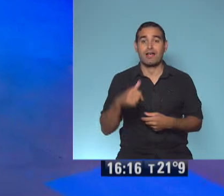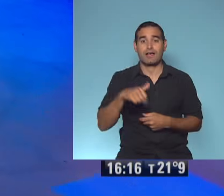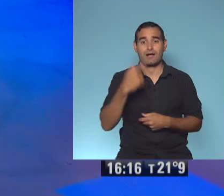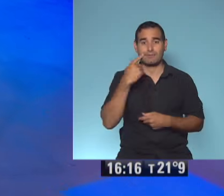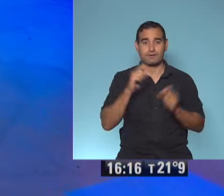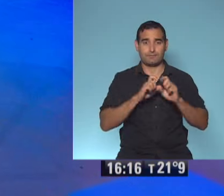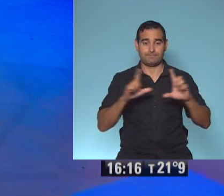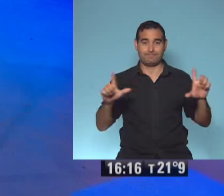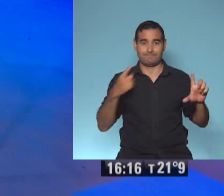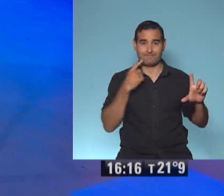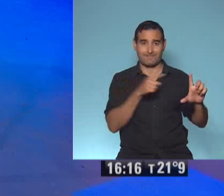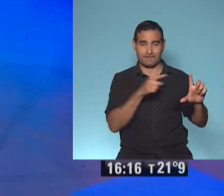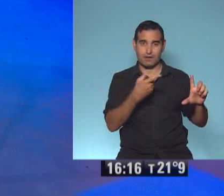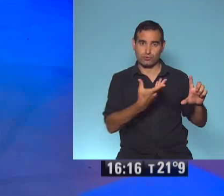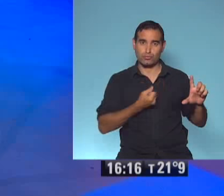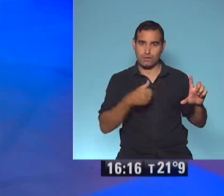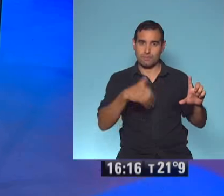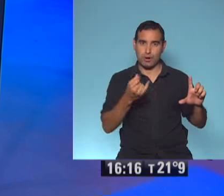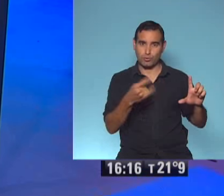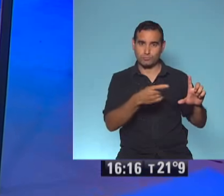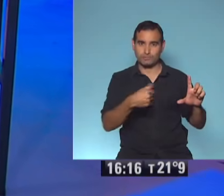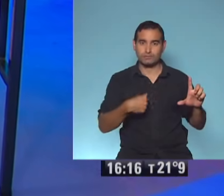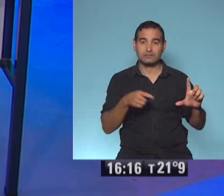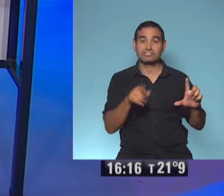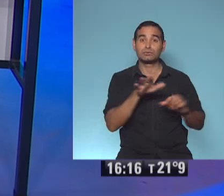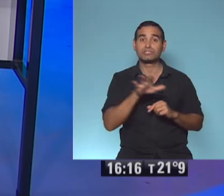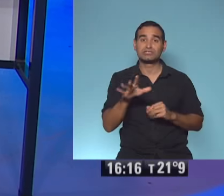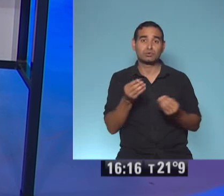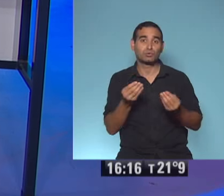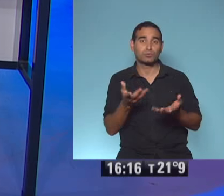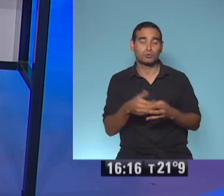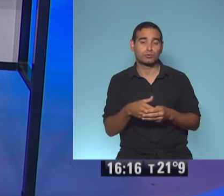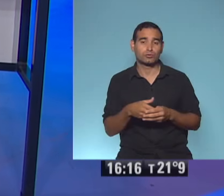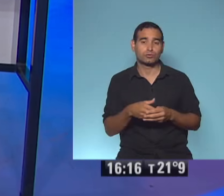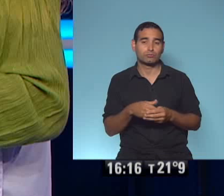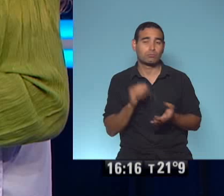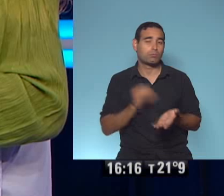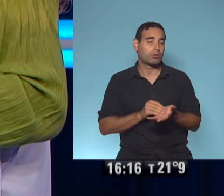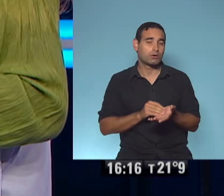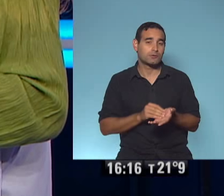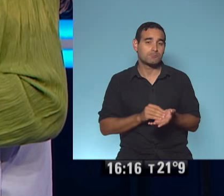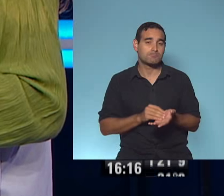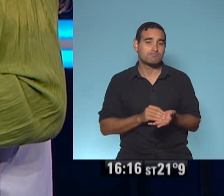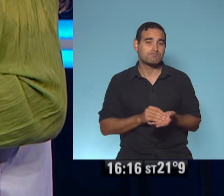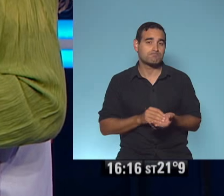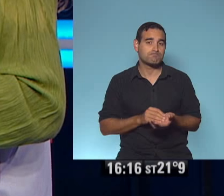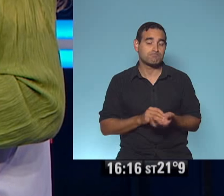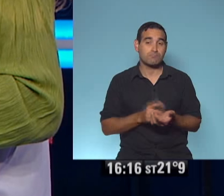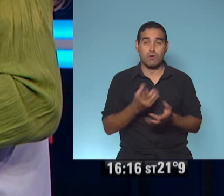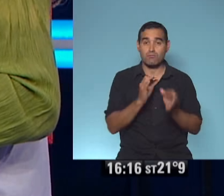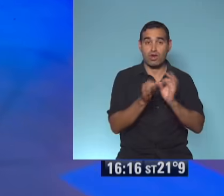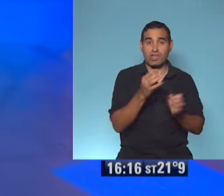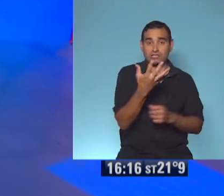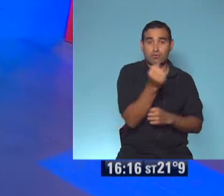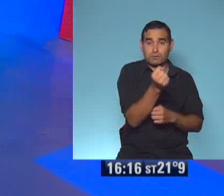quedó esta, Mau. Ayúdame. A ver. Para llegar a 55. ¿Qué puedo poner? Una moneda de